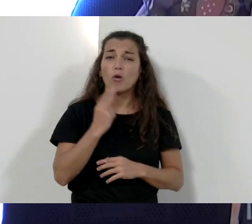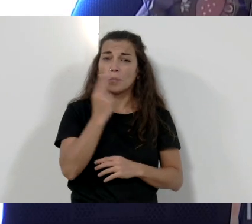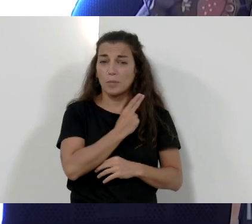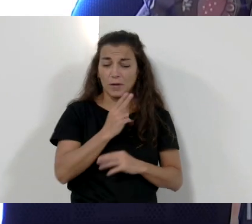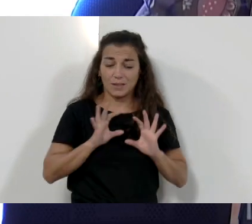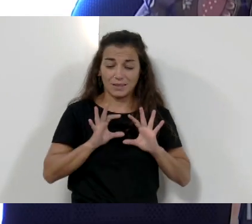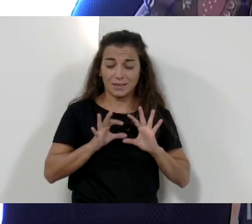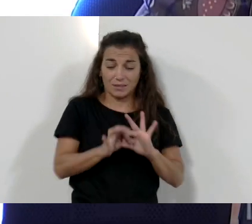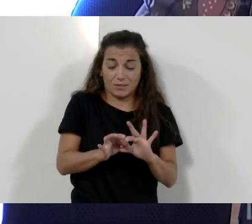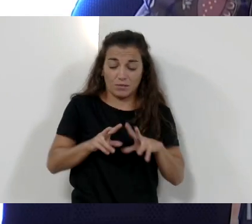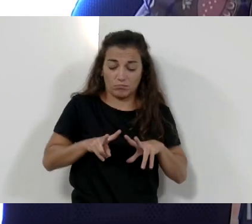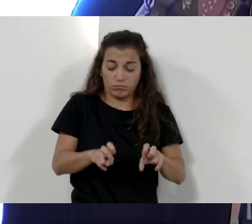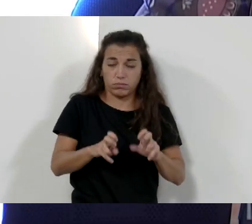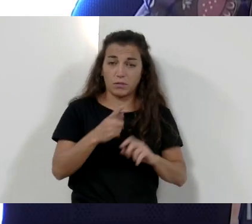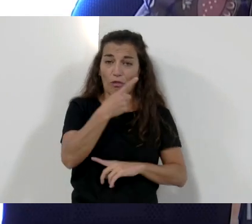limpieza?